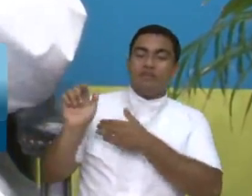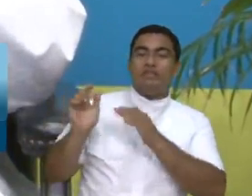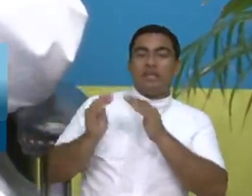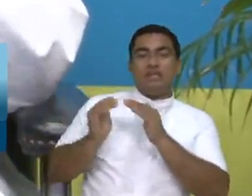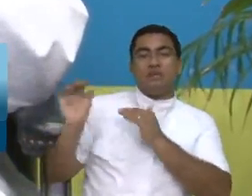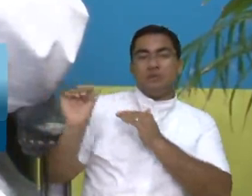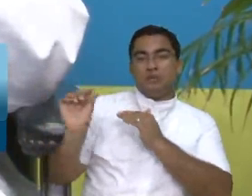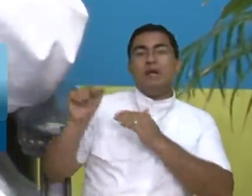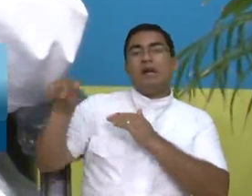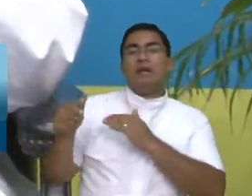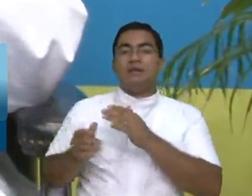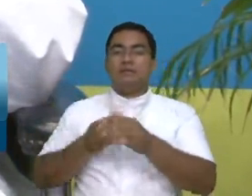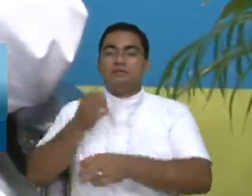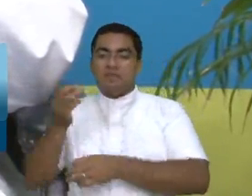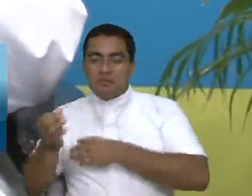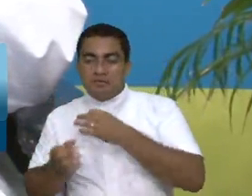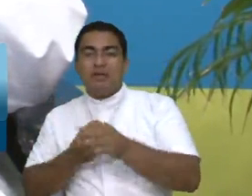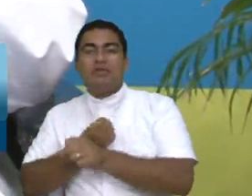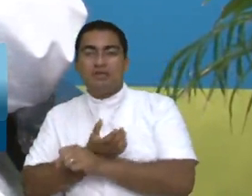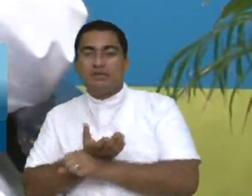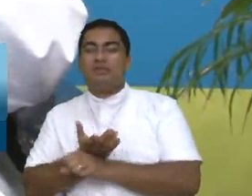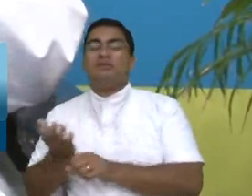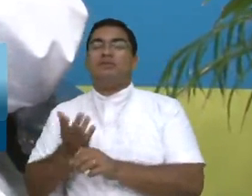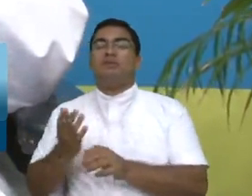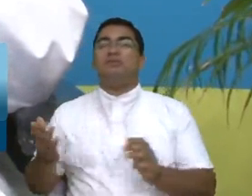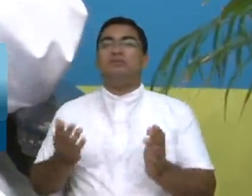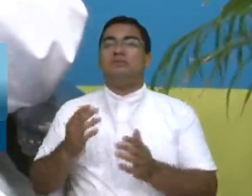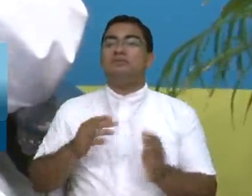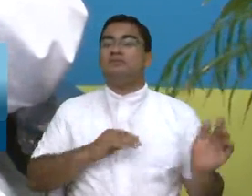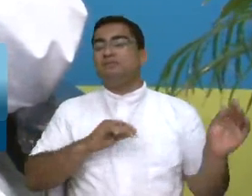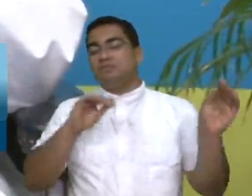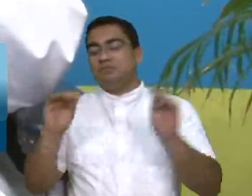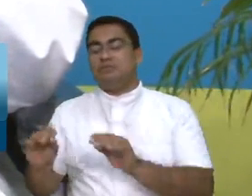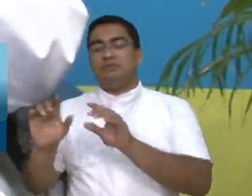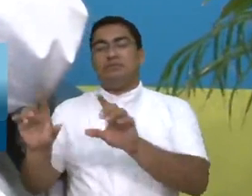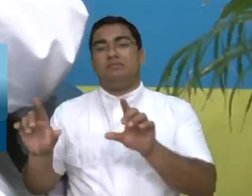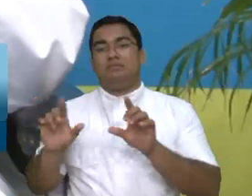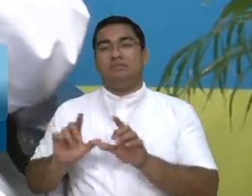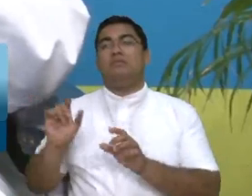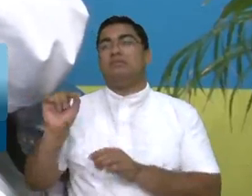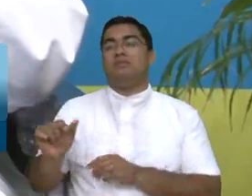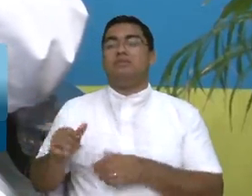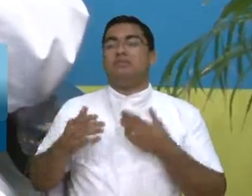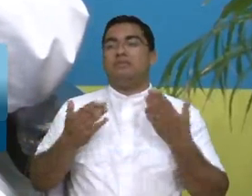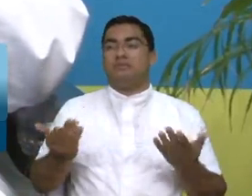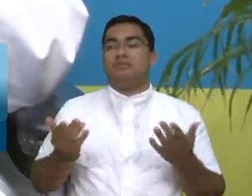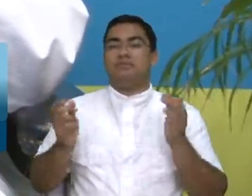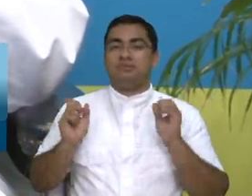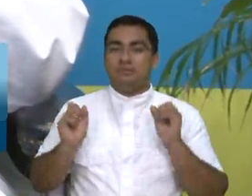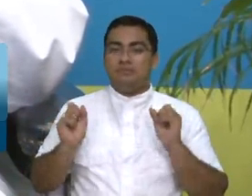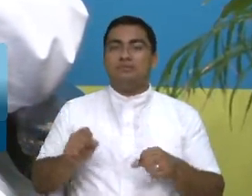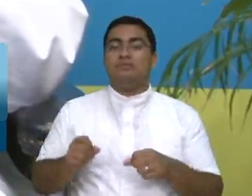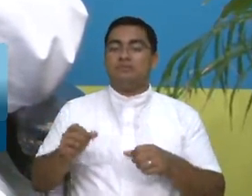primeras orientaciones, ¿verdad?, diagnósticas, y se va a referir al lugar donde sea necesario referirlo para que se le pueda colocar